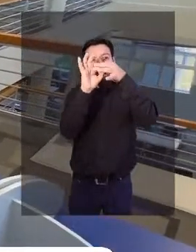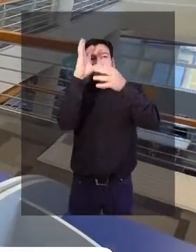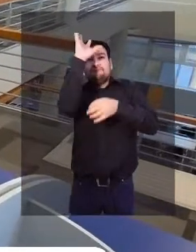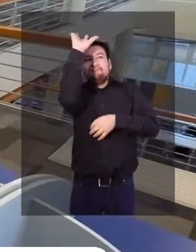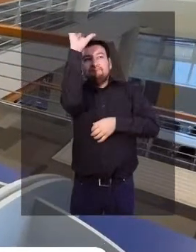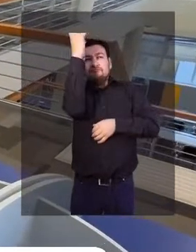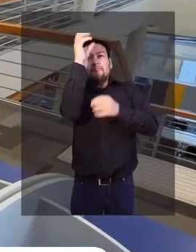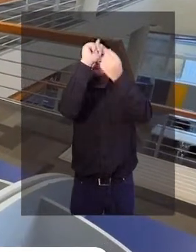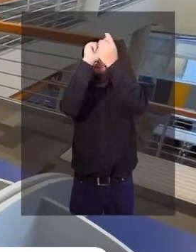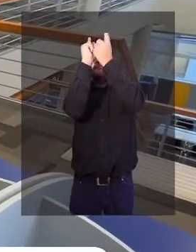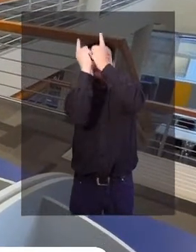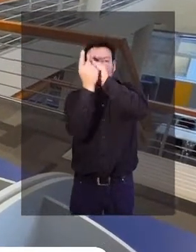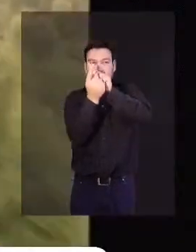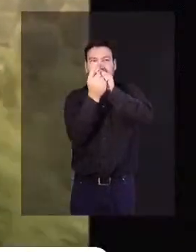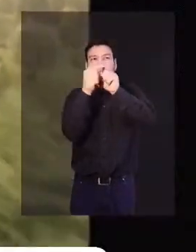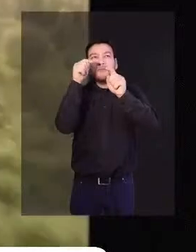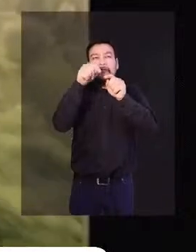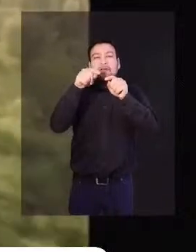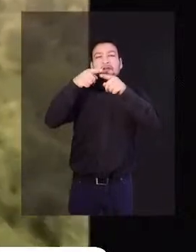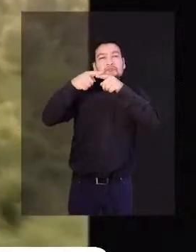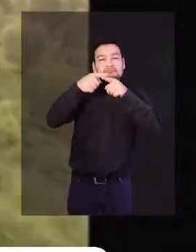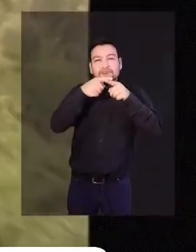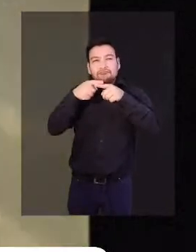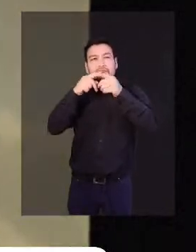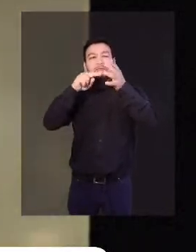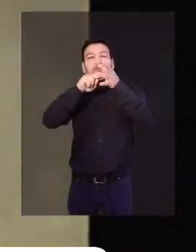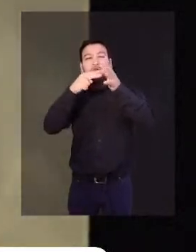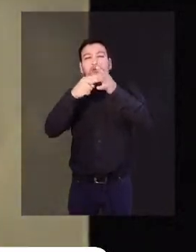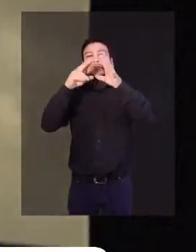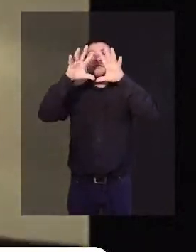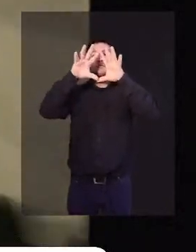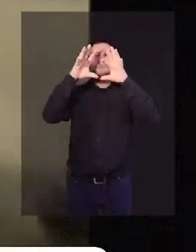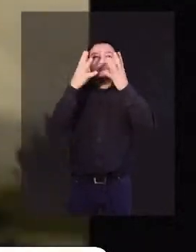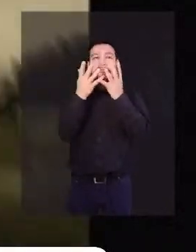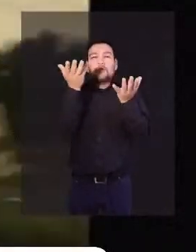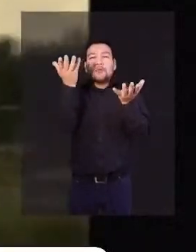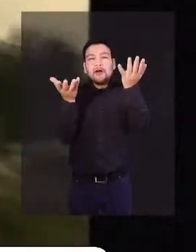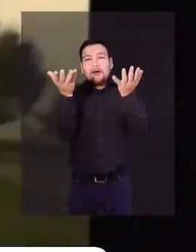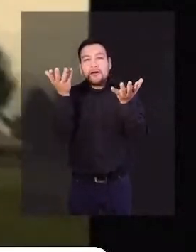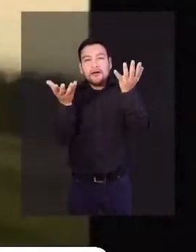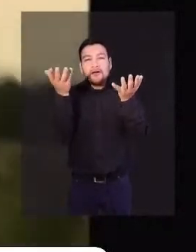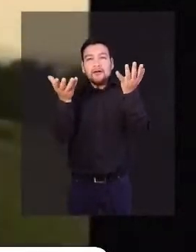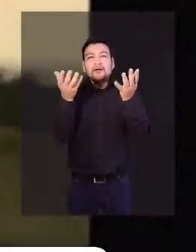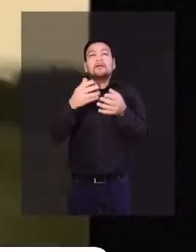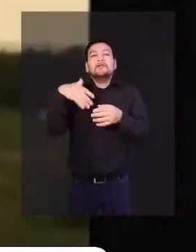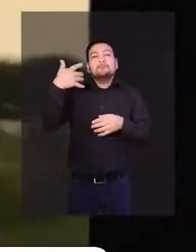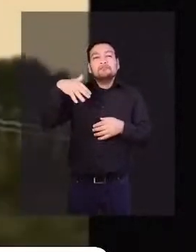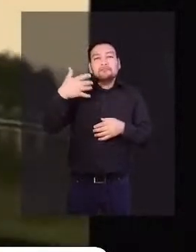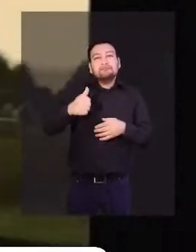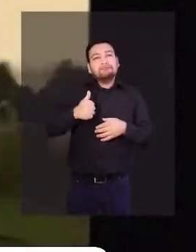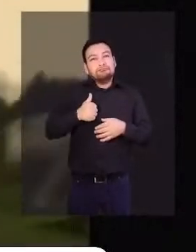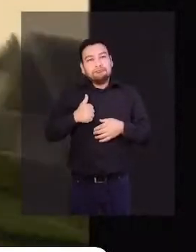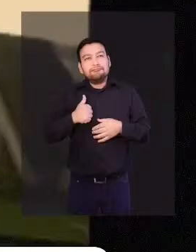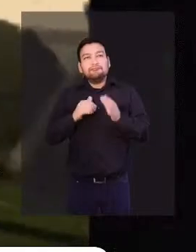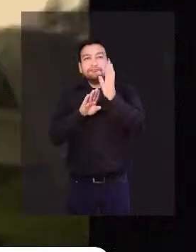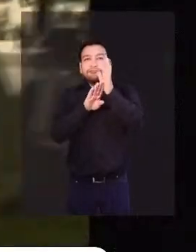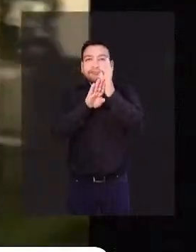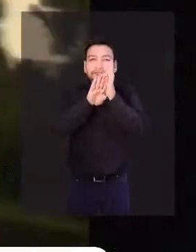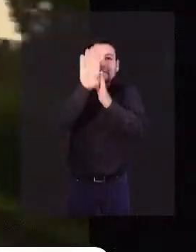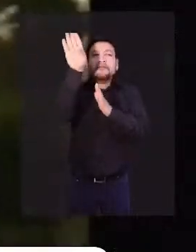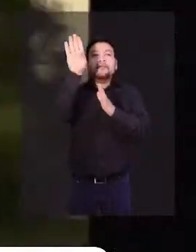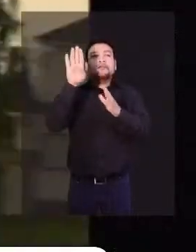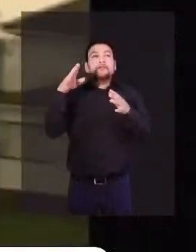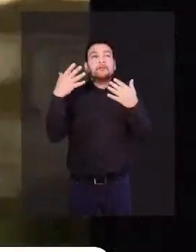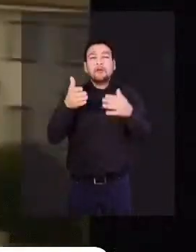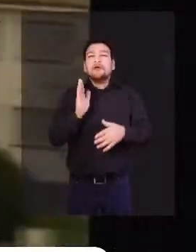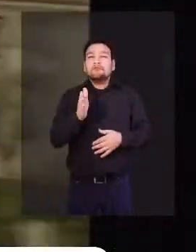exponencial. Nuestra historia se remonta a 1989, cuando la Universidad Austral de Chile abrió sus